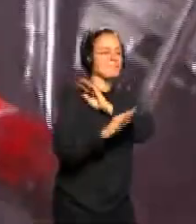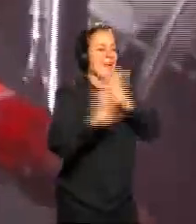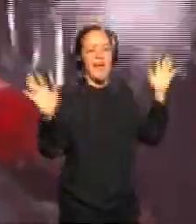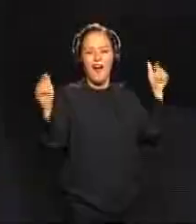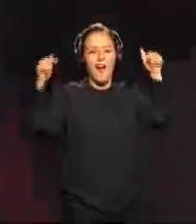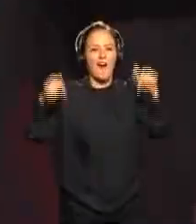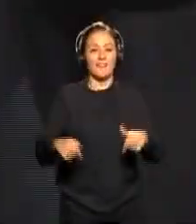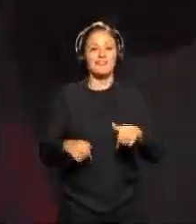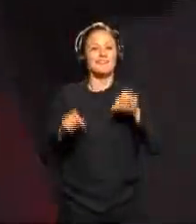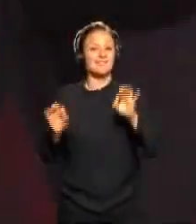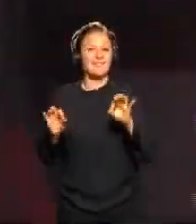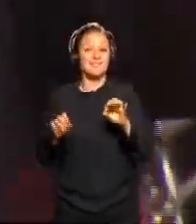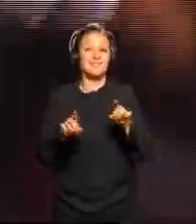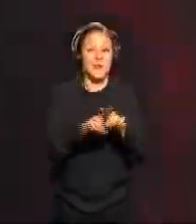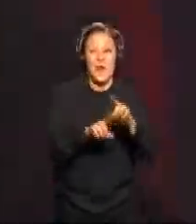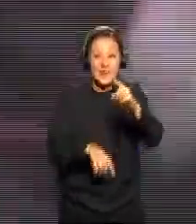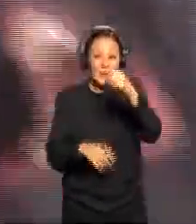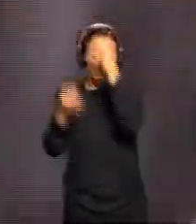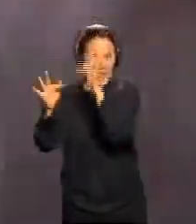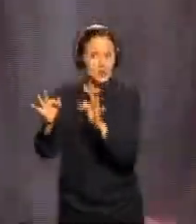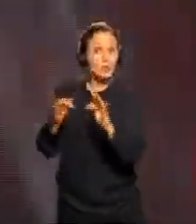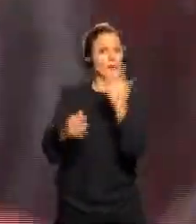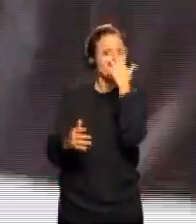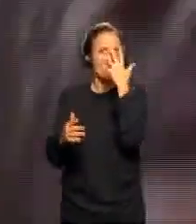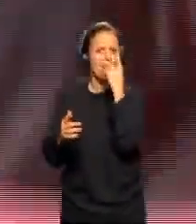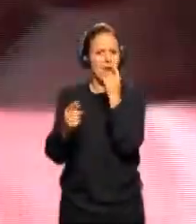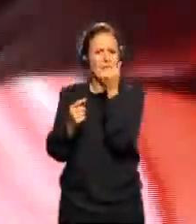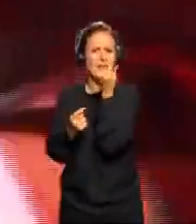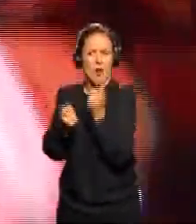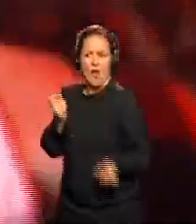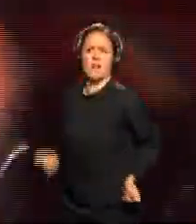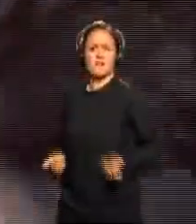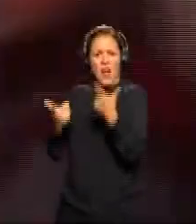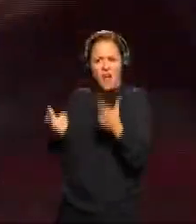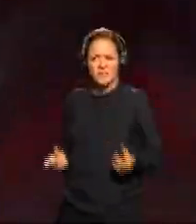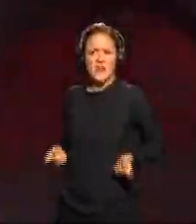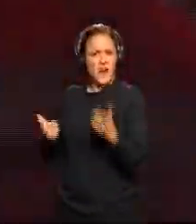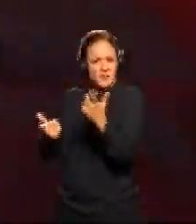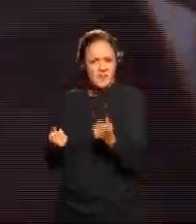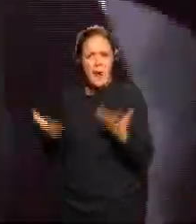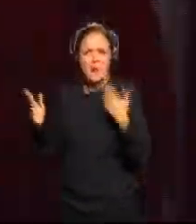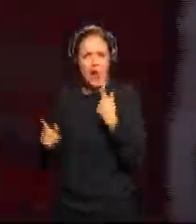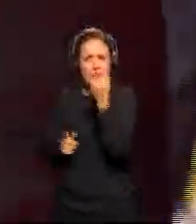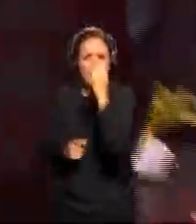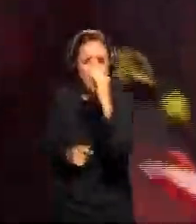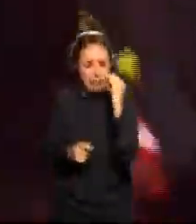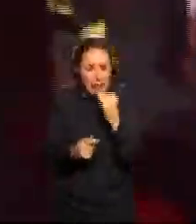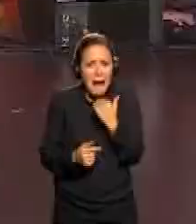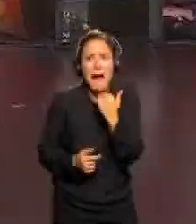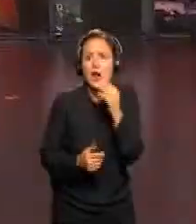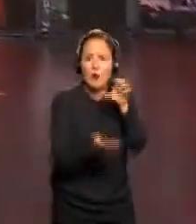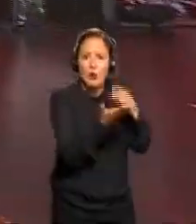exquisitez. Presupuesto de un carnaval, millones y ni un céntimo va para ir a colegios a